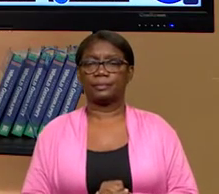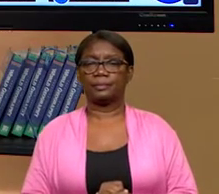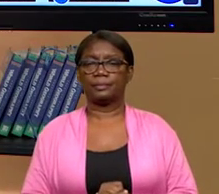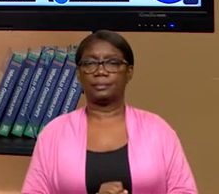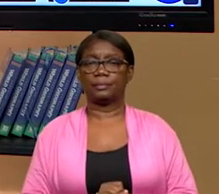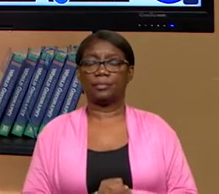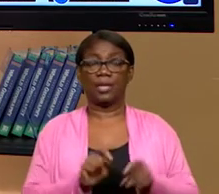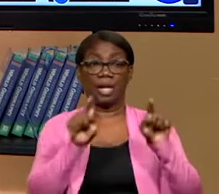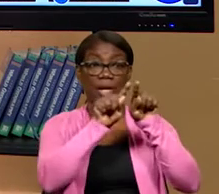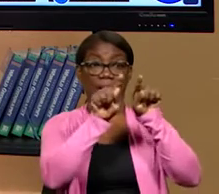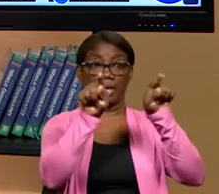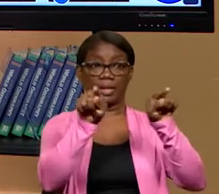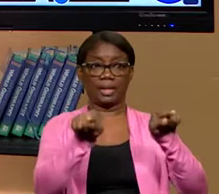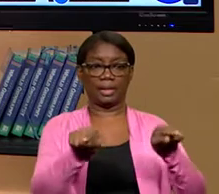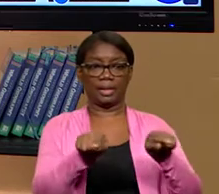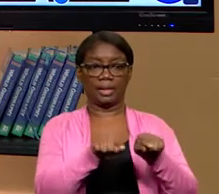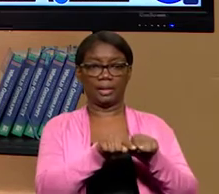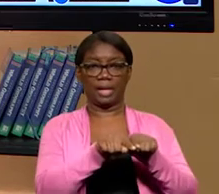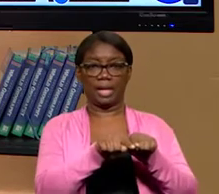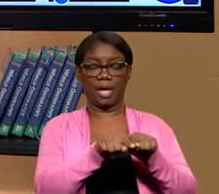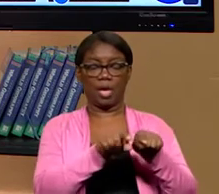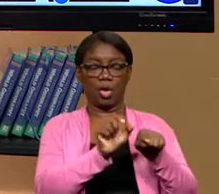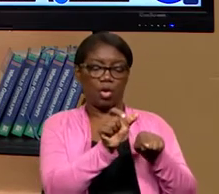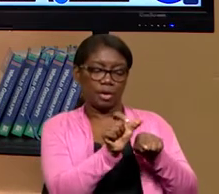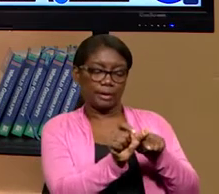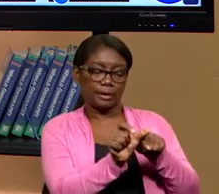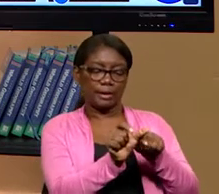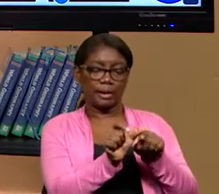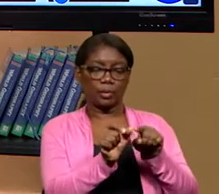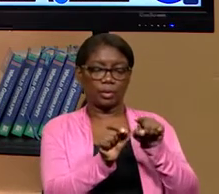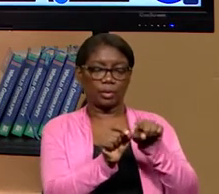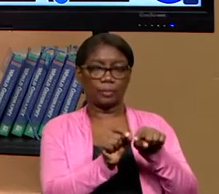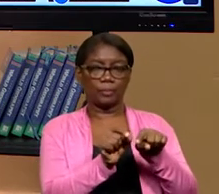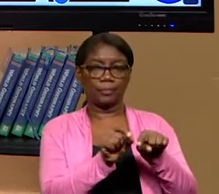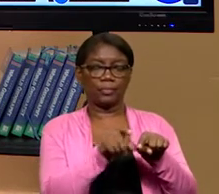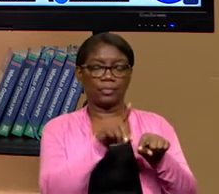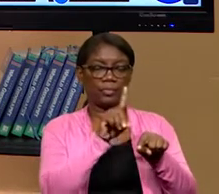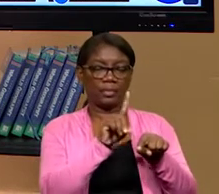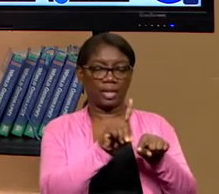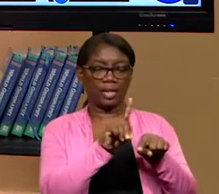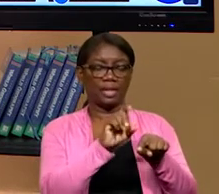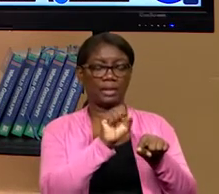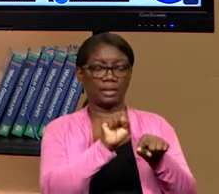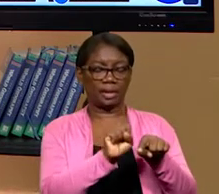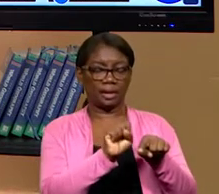la tarjeta o el circuito conversor DC